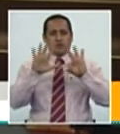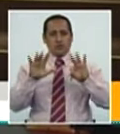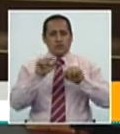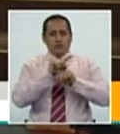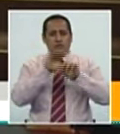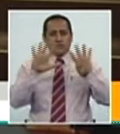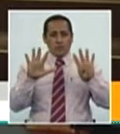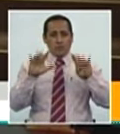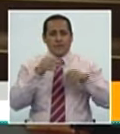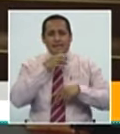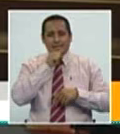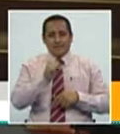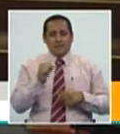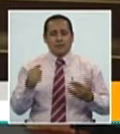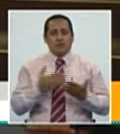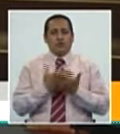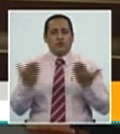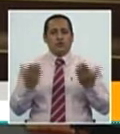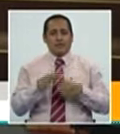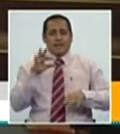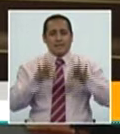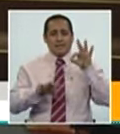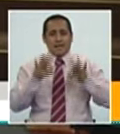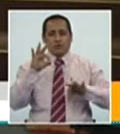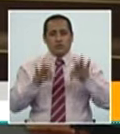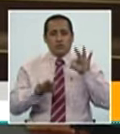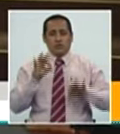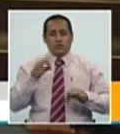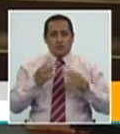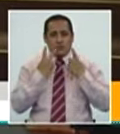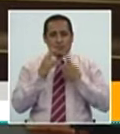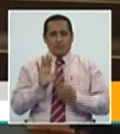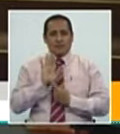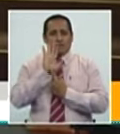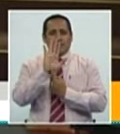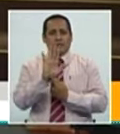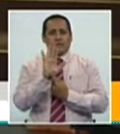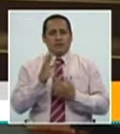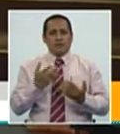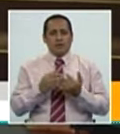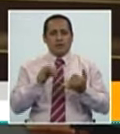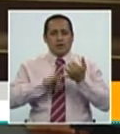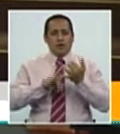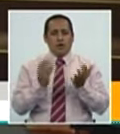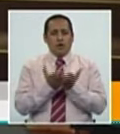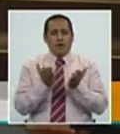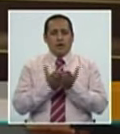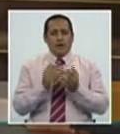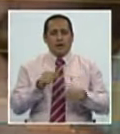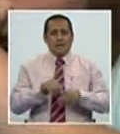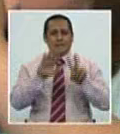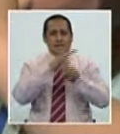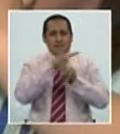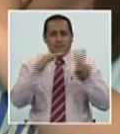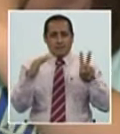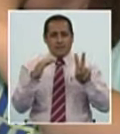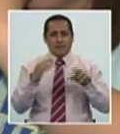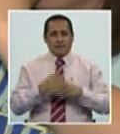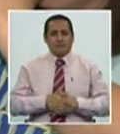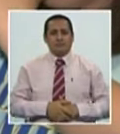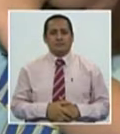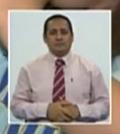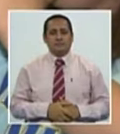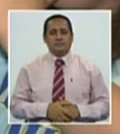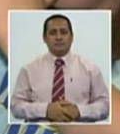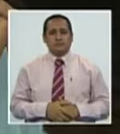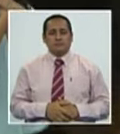y 19 de diciembre en el Teatro Auditorio del Santa Úrsula a las 7:30. Los esperamos.